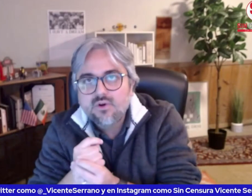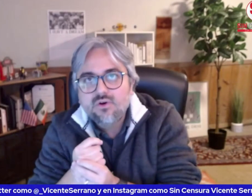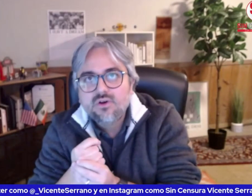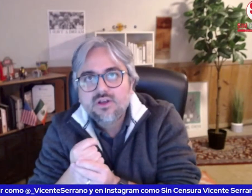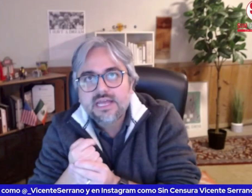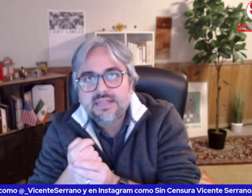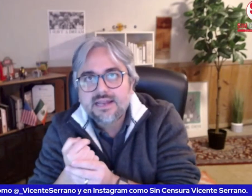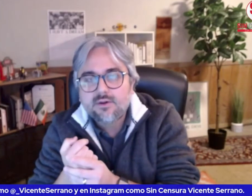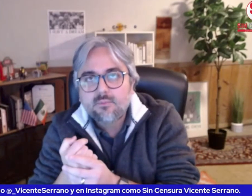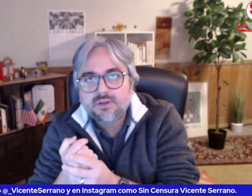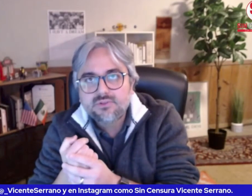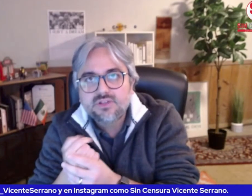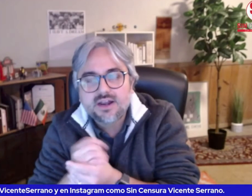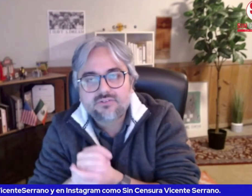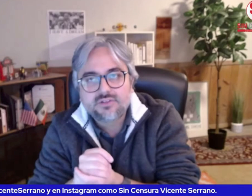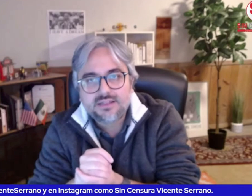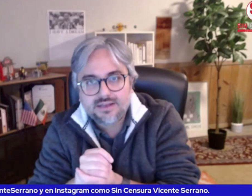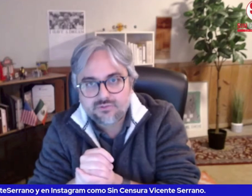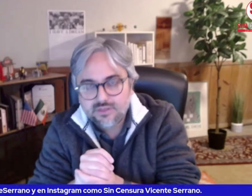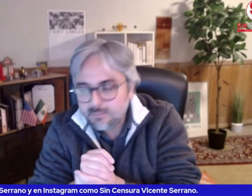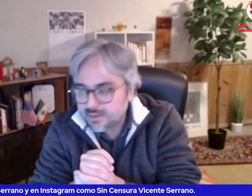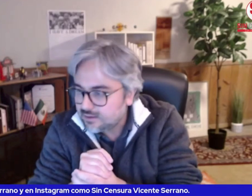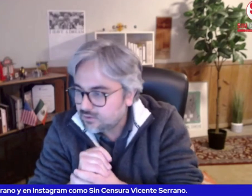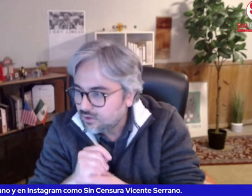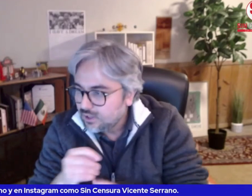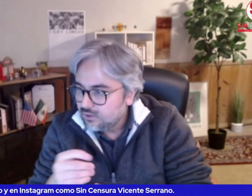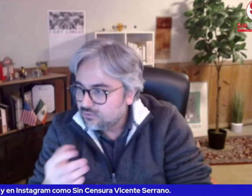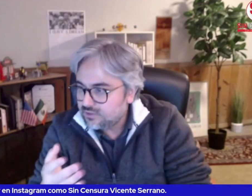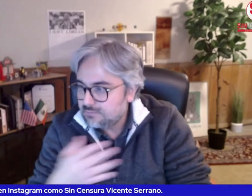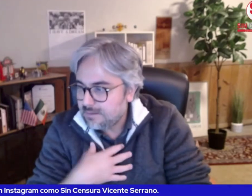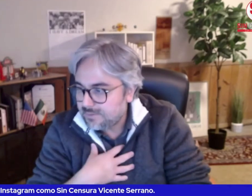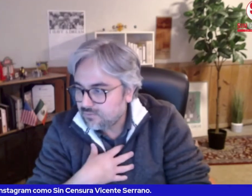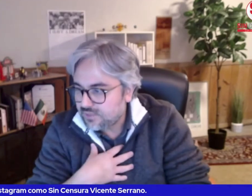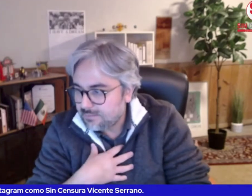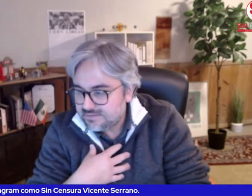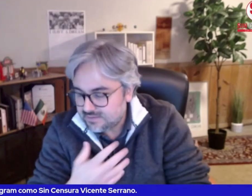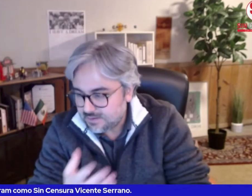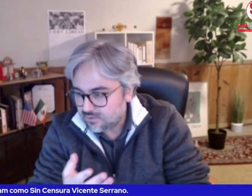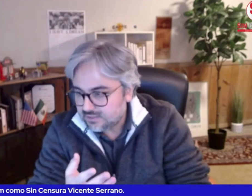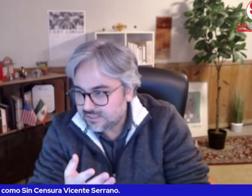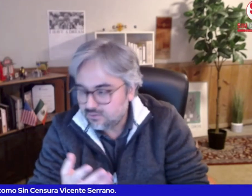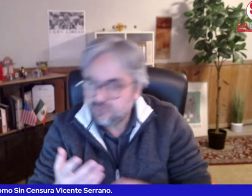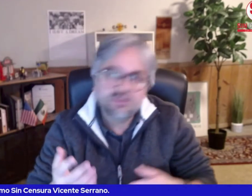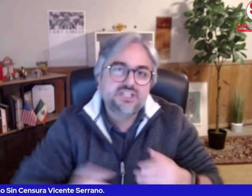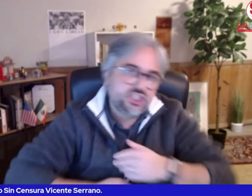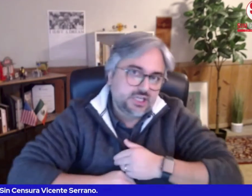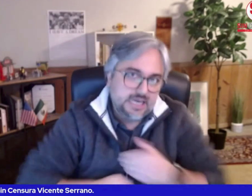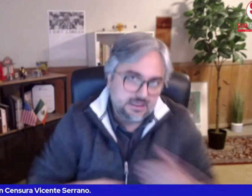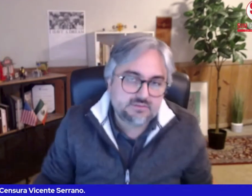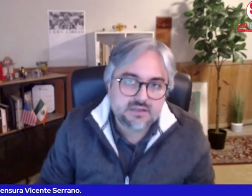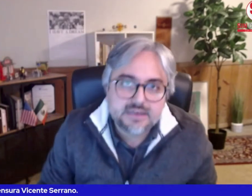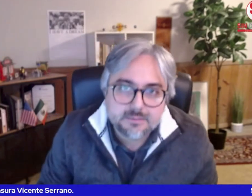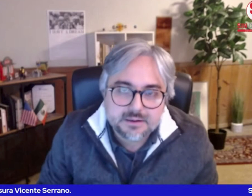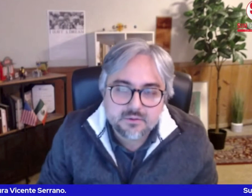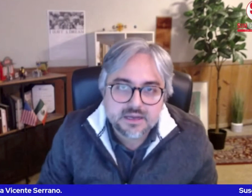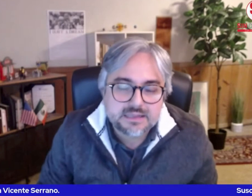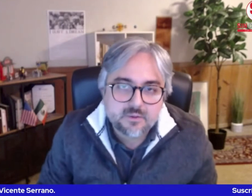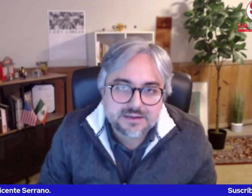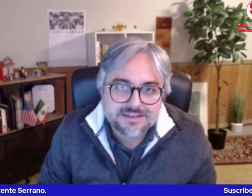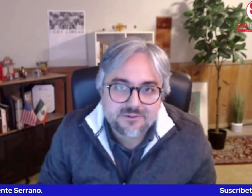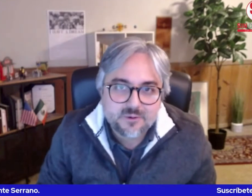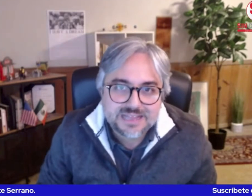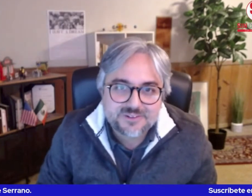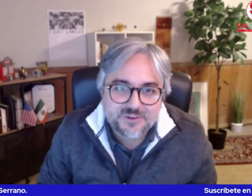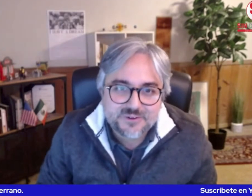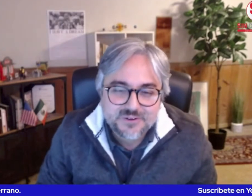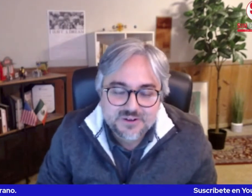categoría 1 en el Aeropuerto Internacional de la Ciudad de México. Y usted me va a preguntar a mí si se va conectando, ¿y eso qué chingados tiene que ver con Genaro